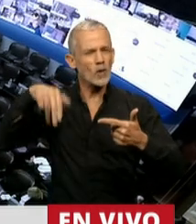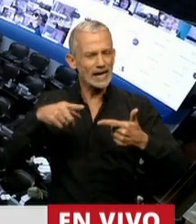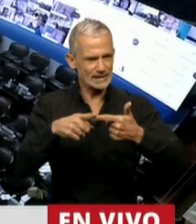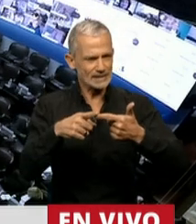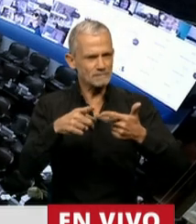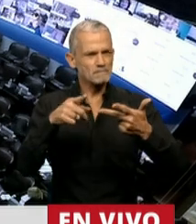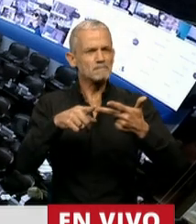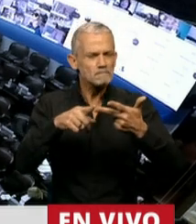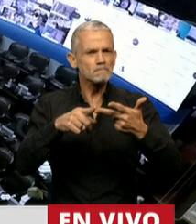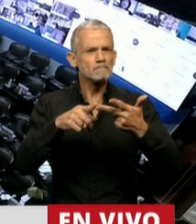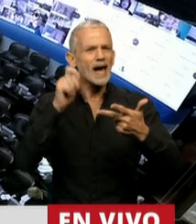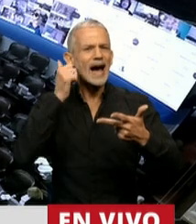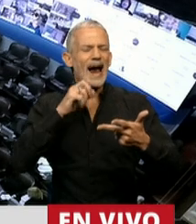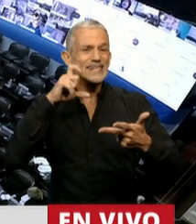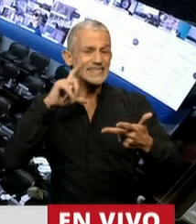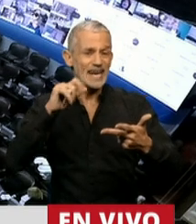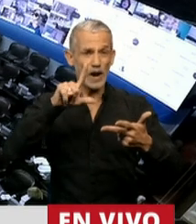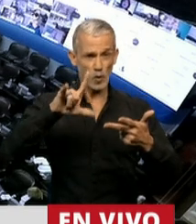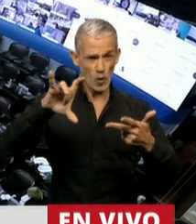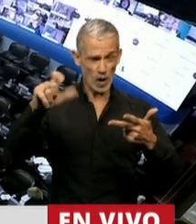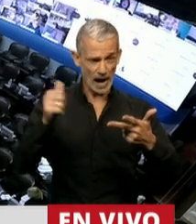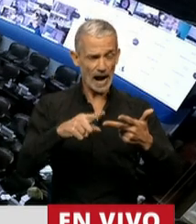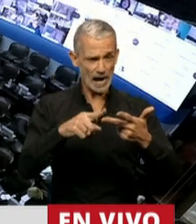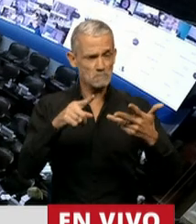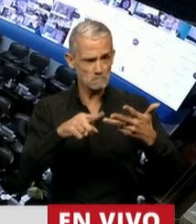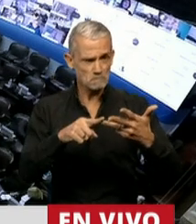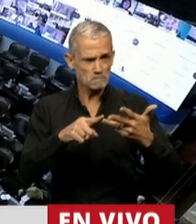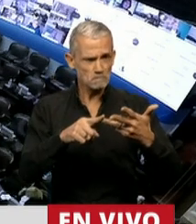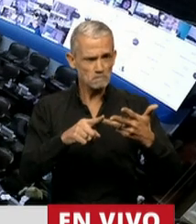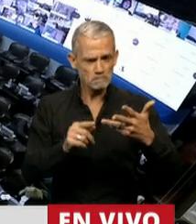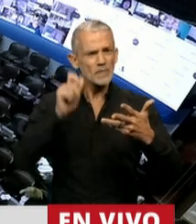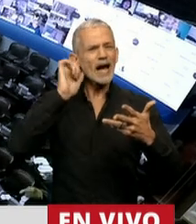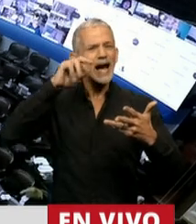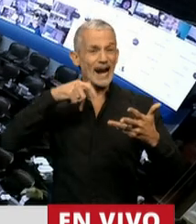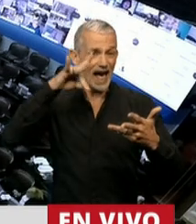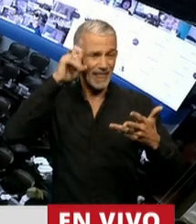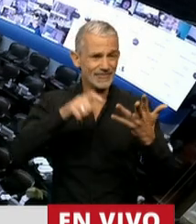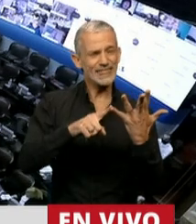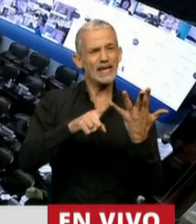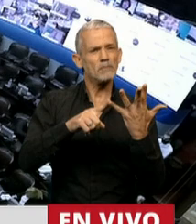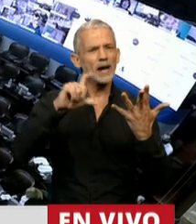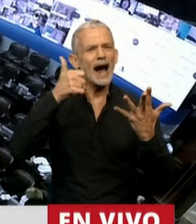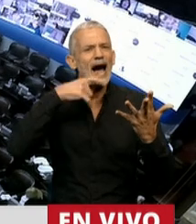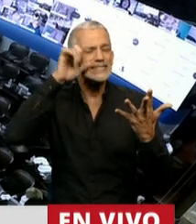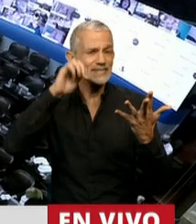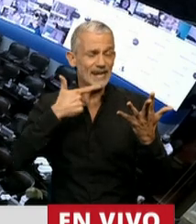como Sebastián García Luca Martí grande